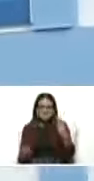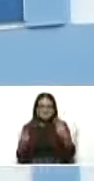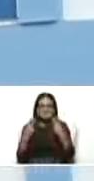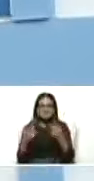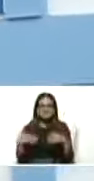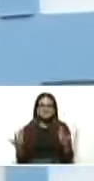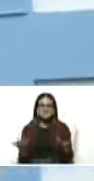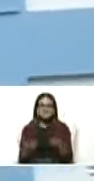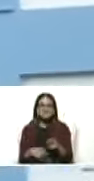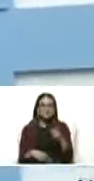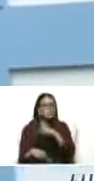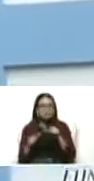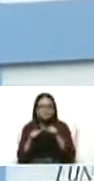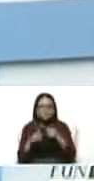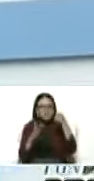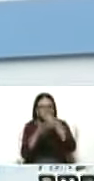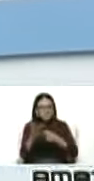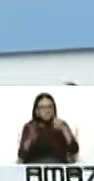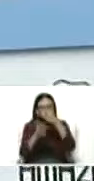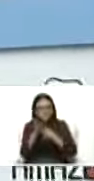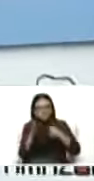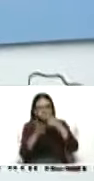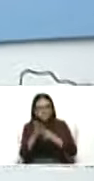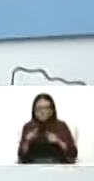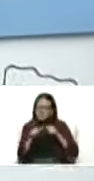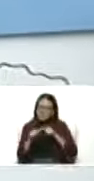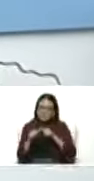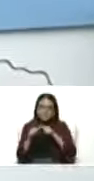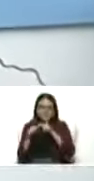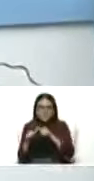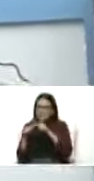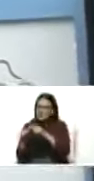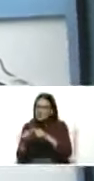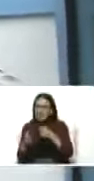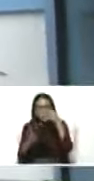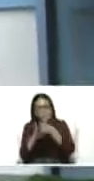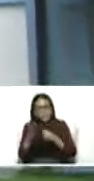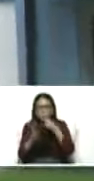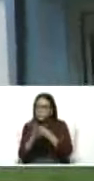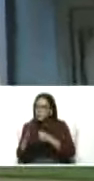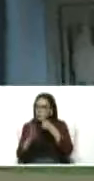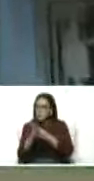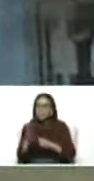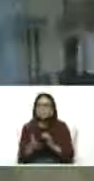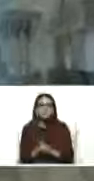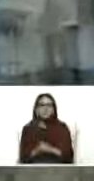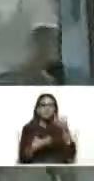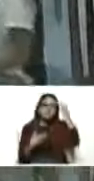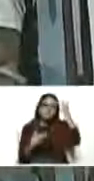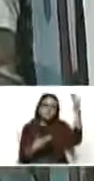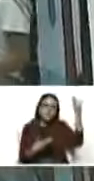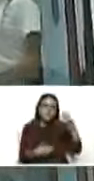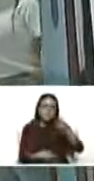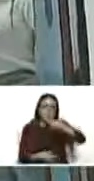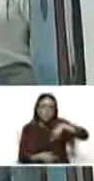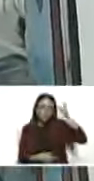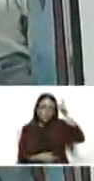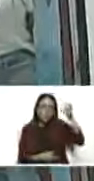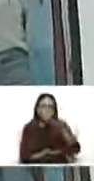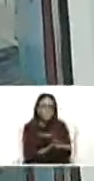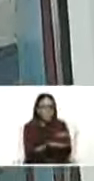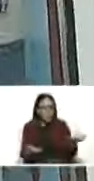aquí en la lucha permanente. Aquí está la alcaldesa, denle un saludo al pueblo.